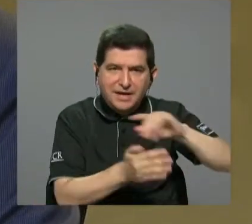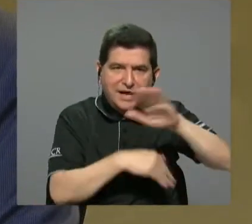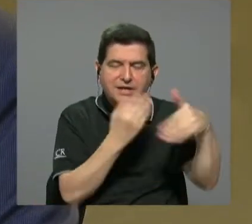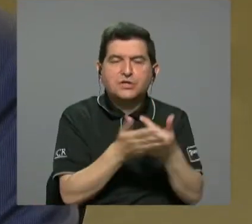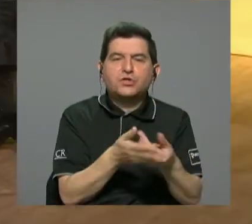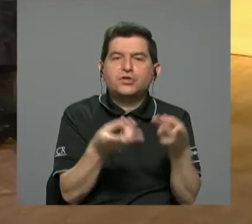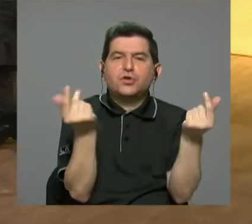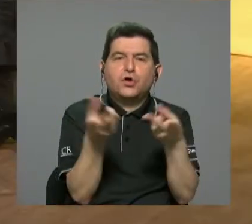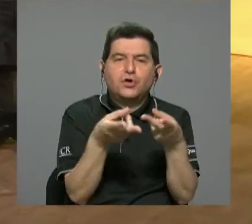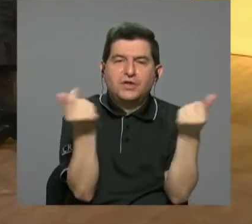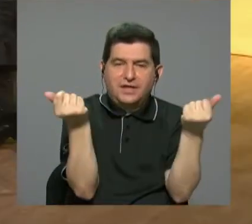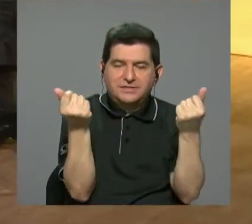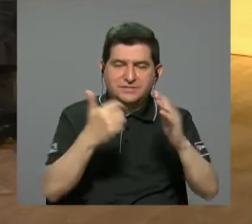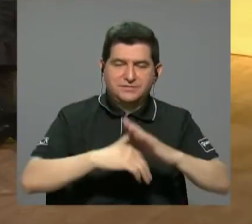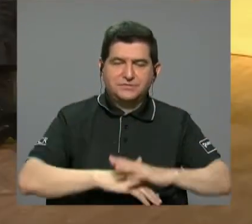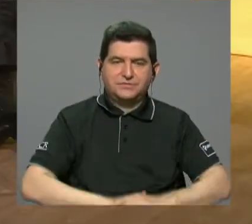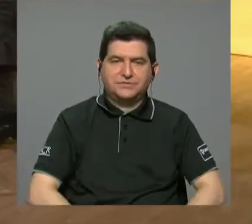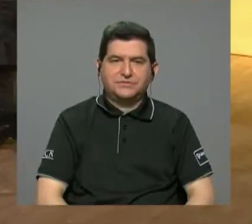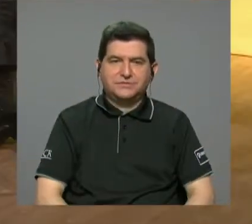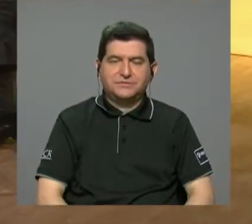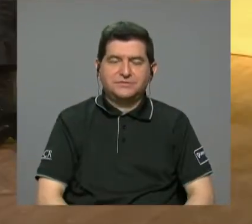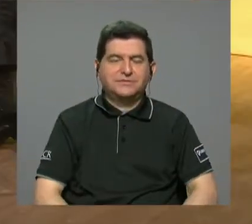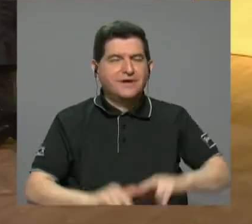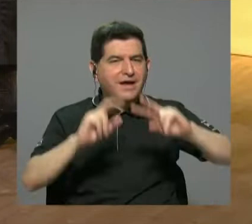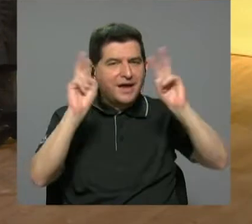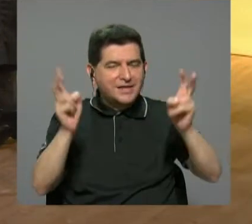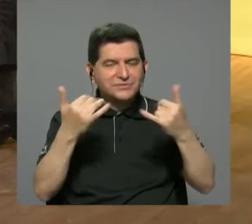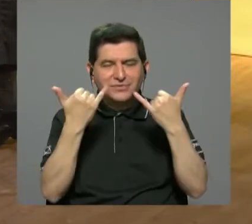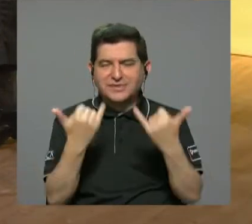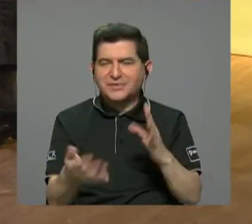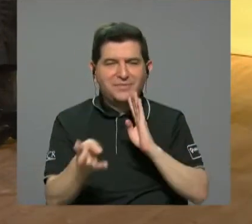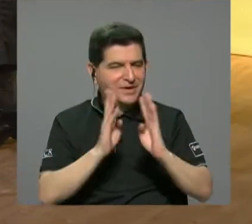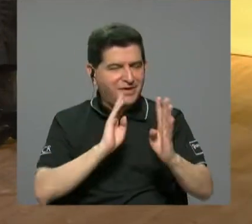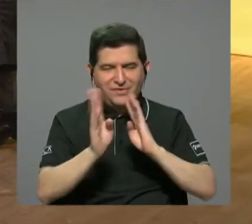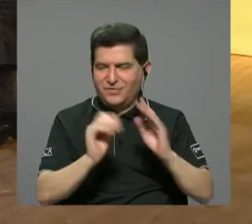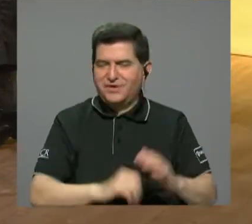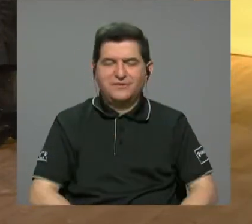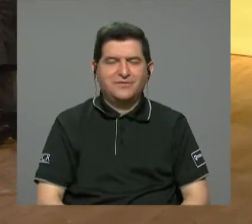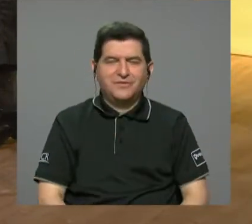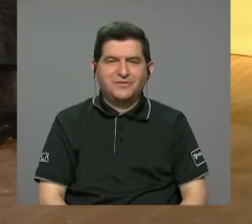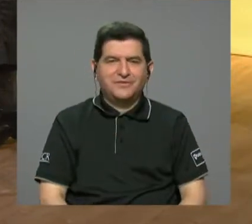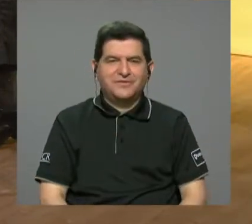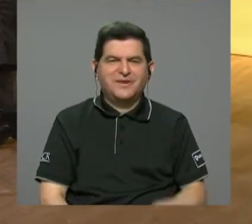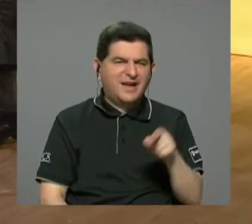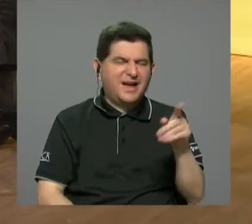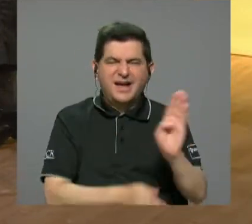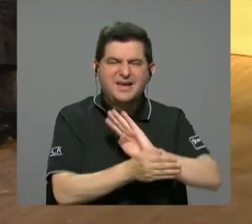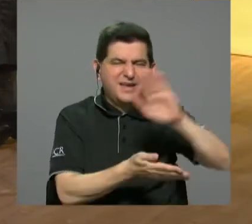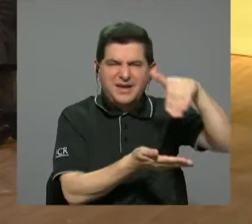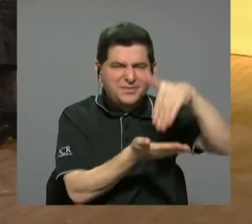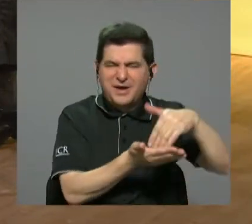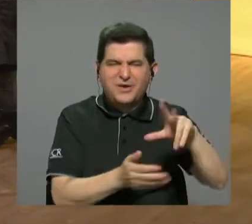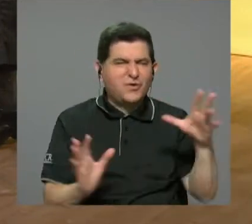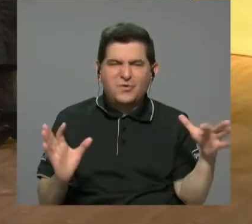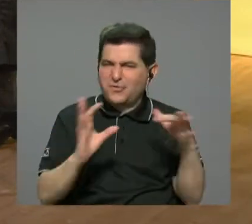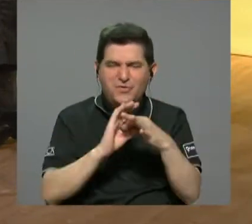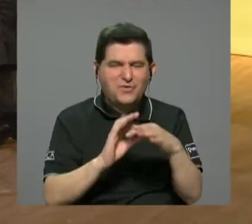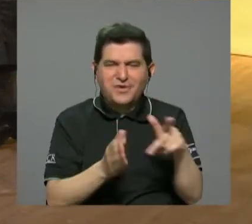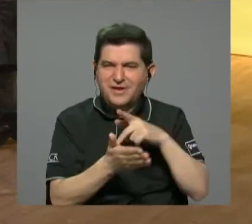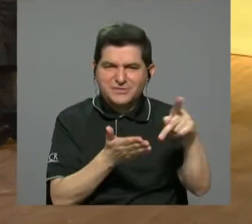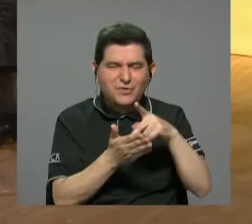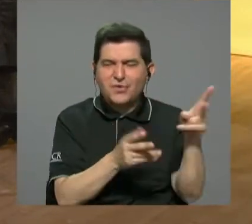gastos. Pero ese es un tema del que no hablaremos un poco, que tiene que ver el Banco Central con pagar